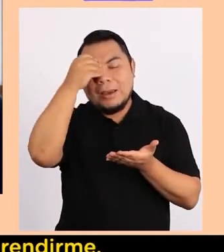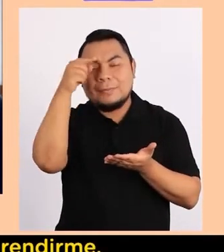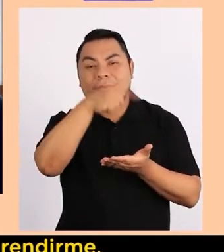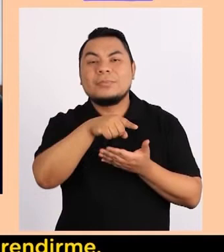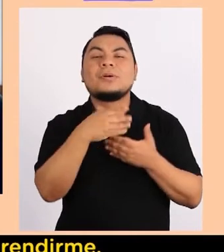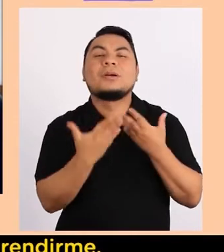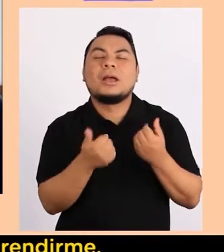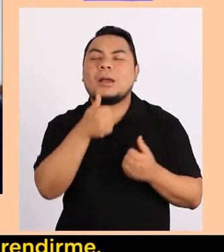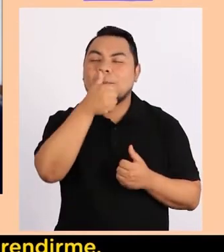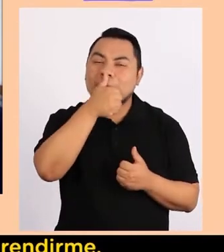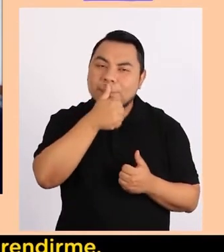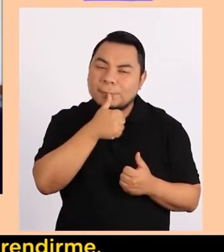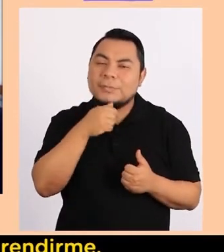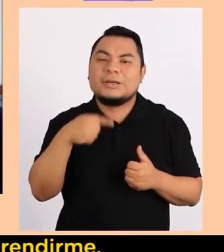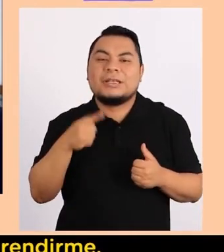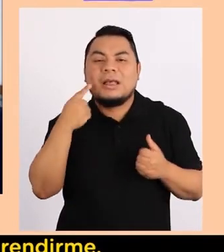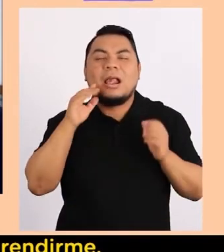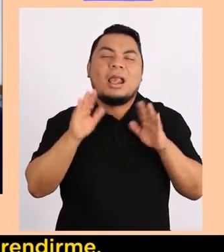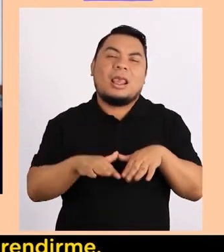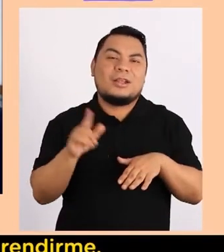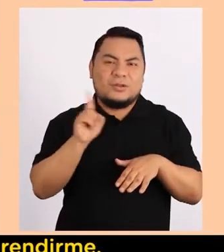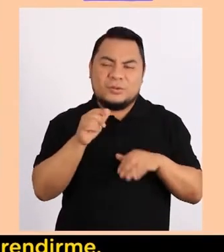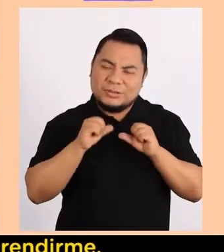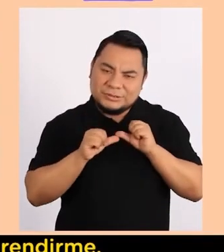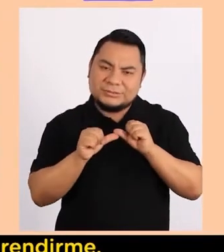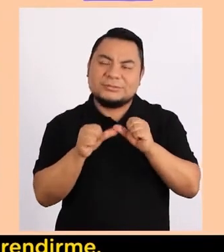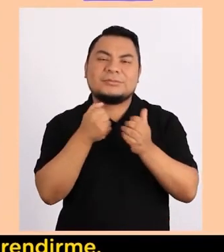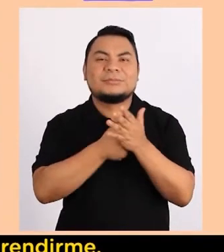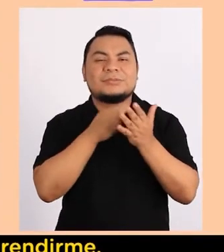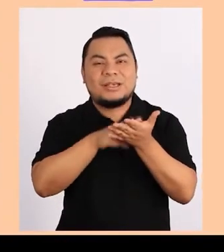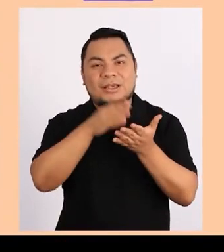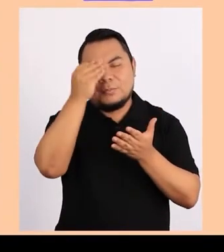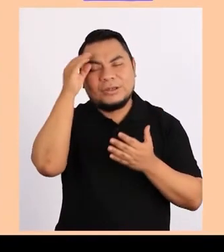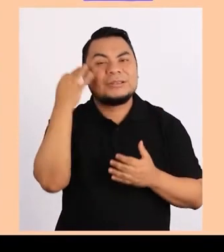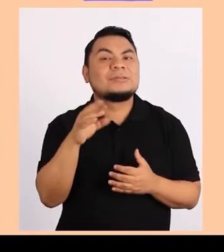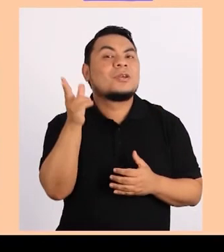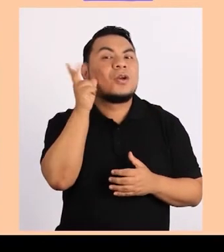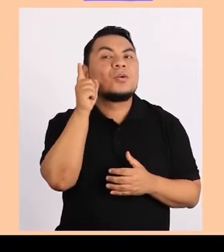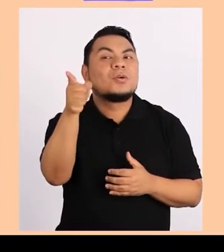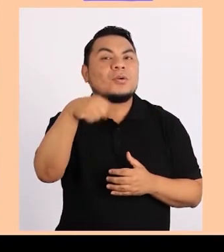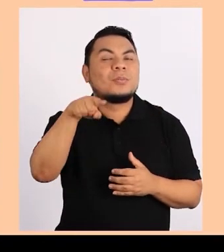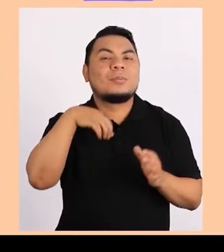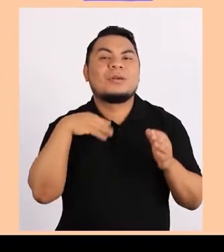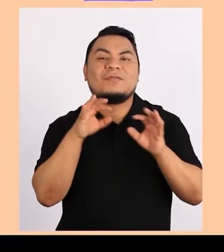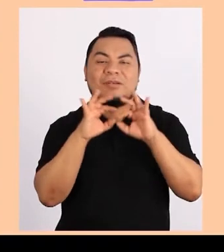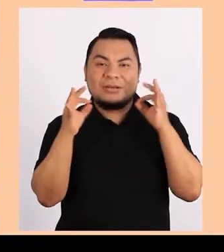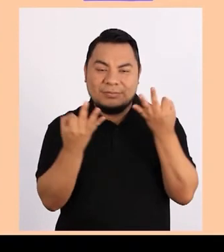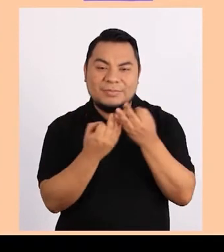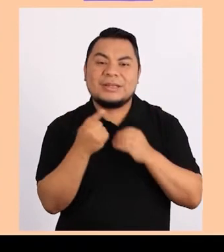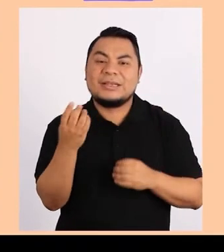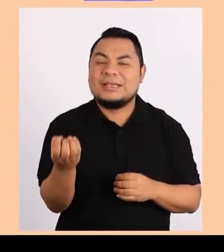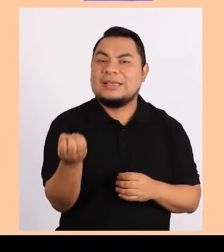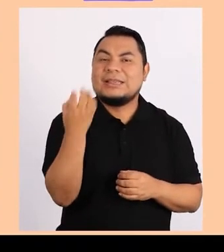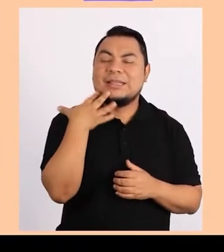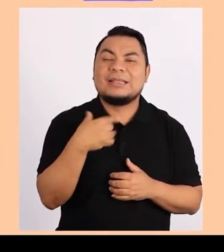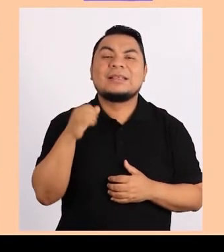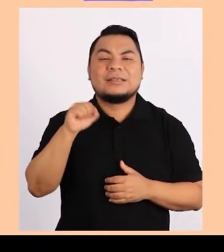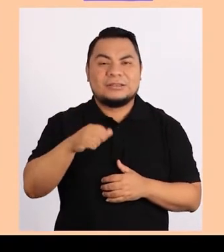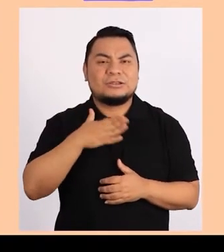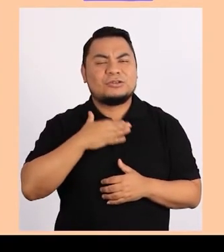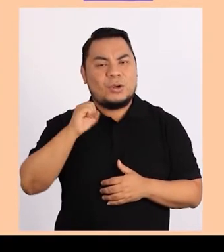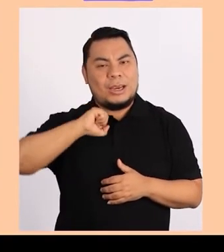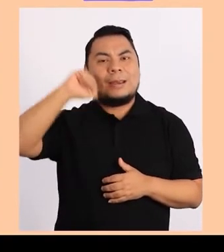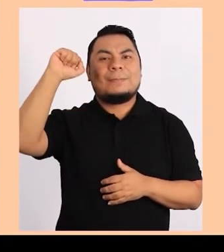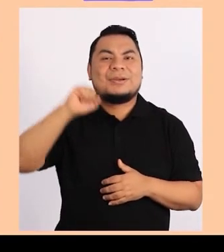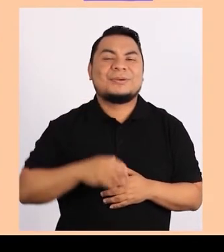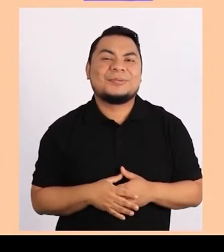ellos aprendo a ser perseverante y a no rendirme. Siempre escucho a mi familia